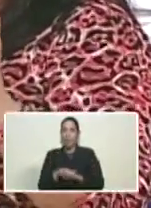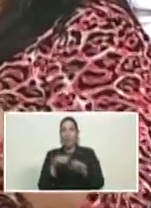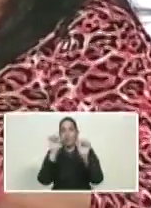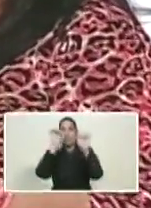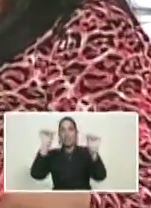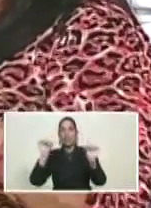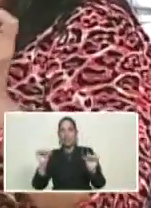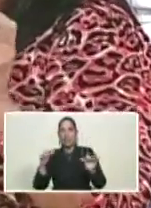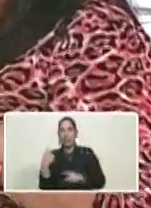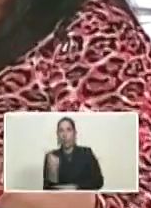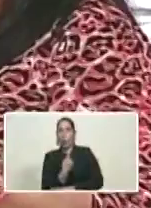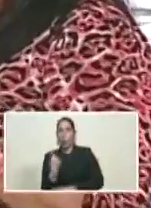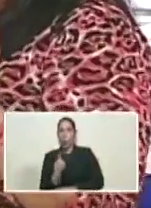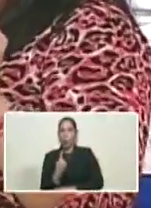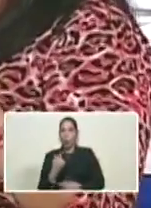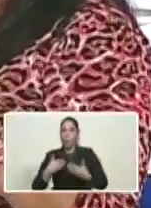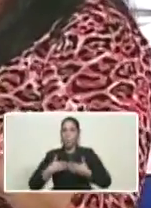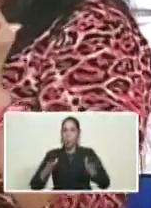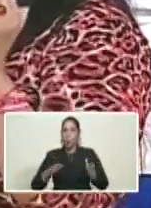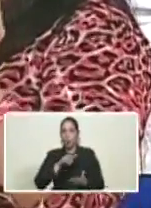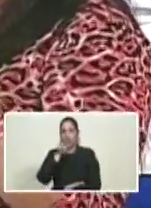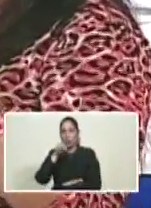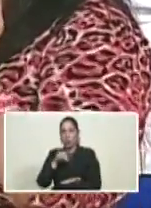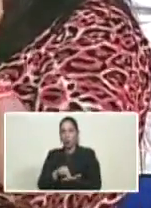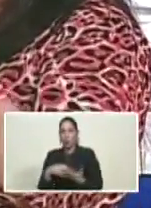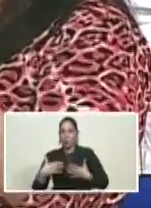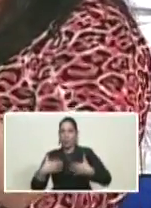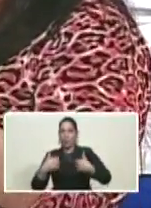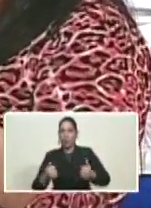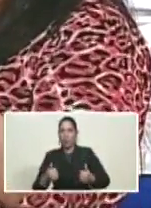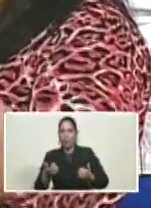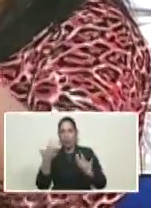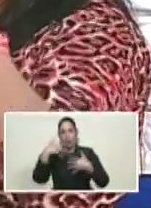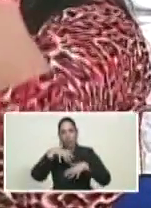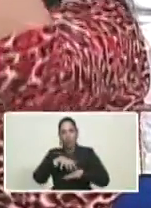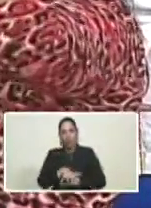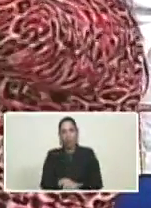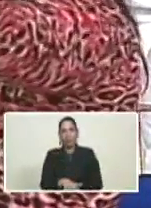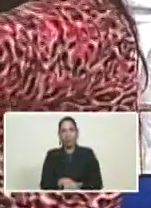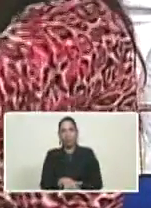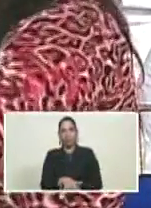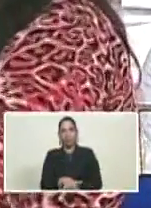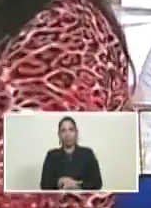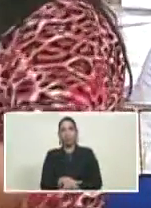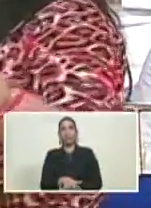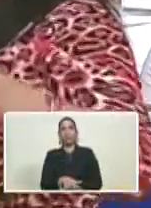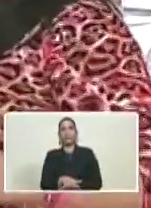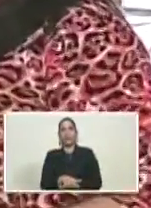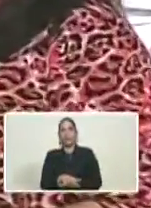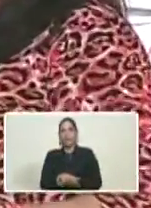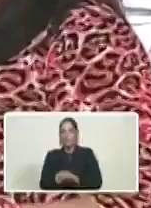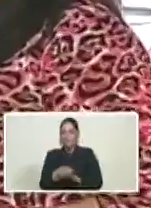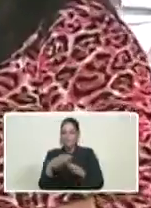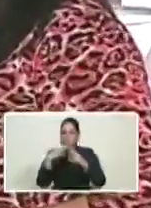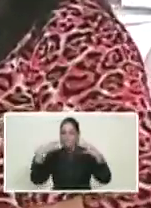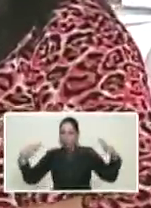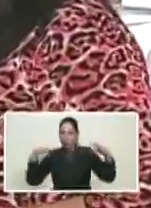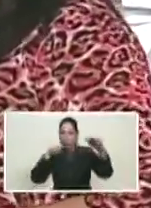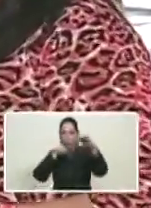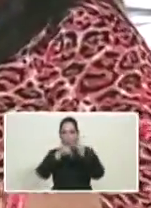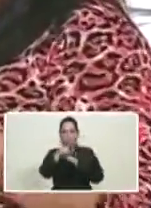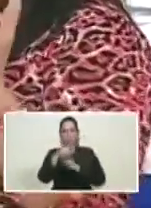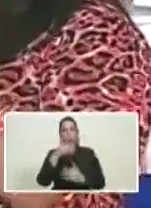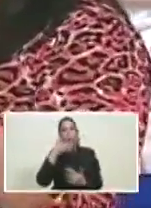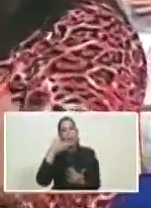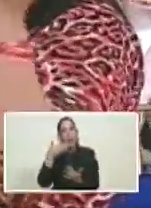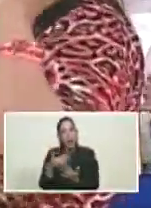Sistema Único Público Nacional de Salud integrado desde Barrio Adentro. Muchas gracias